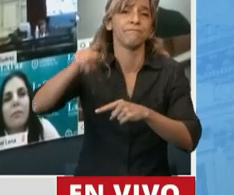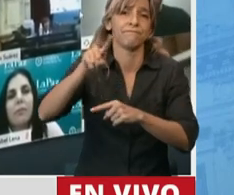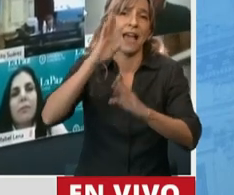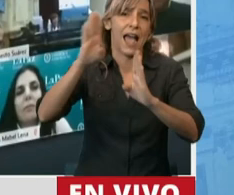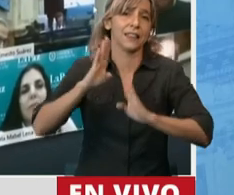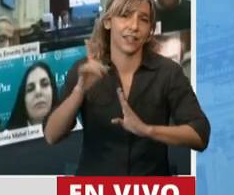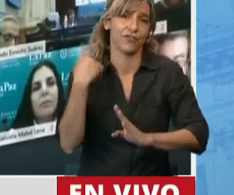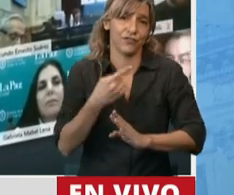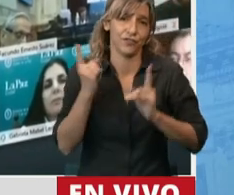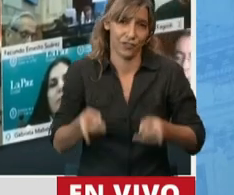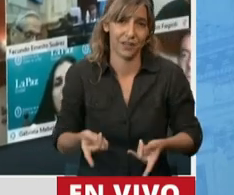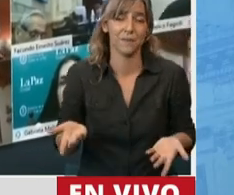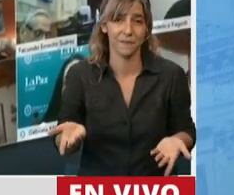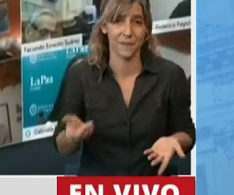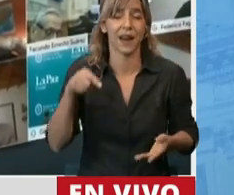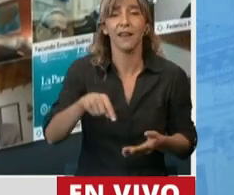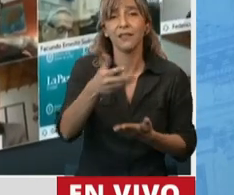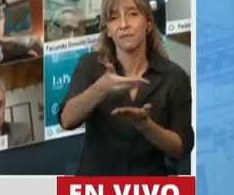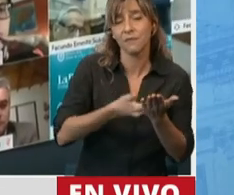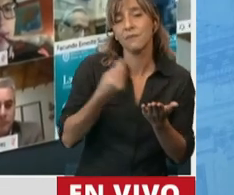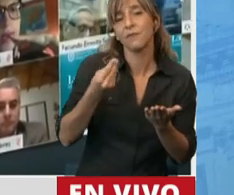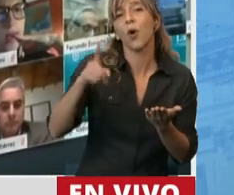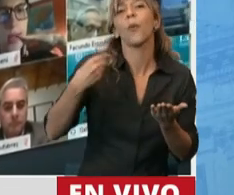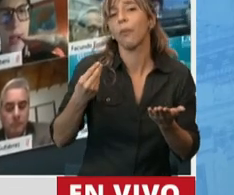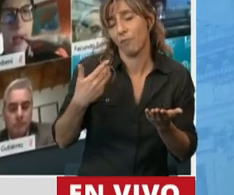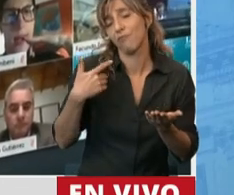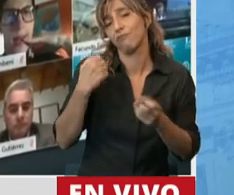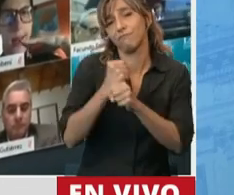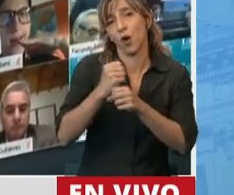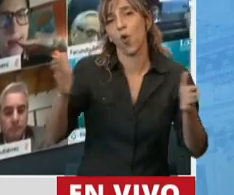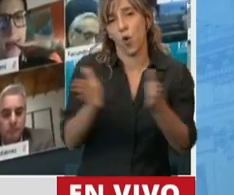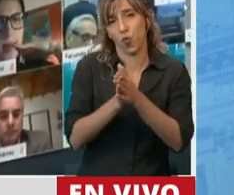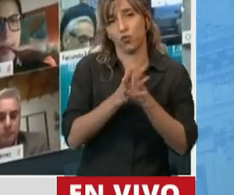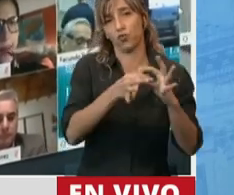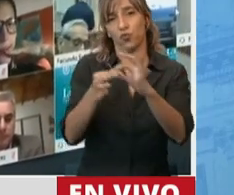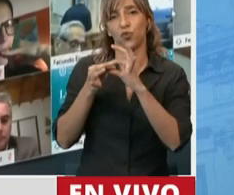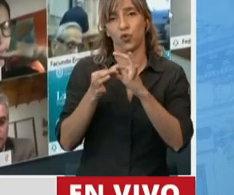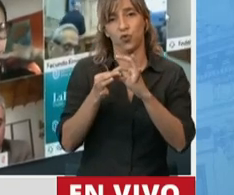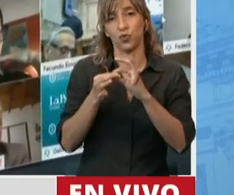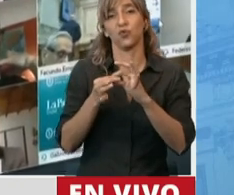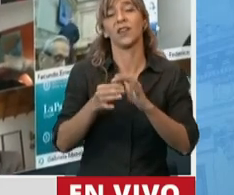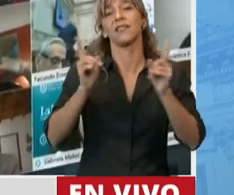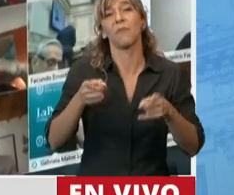juntos, trabajando para quienes nos pusieron en el lugar que hoy estamos, y no con unas miradas sesgadas de la